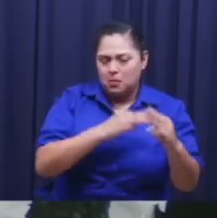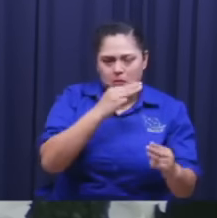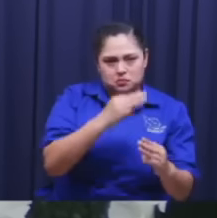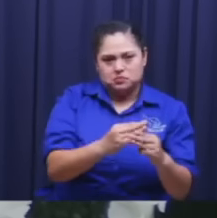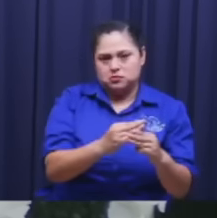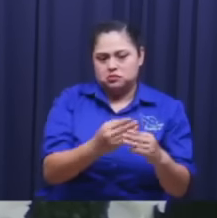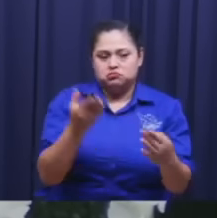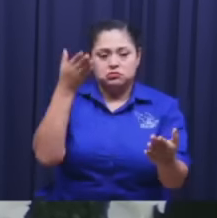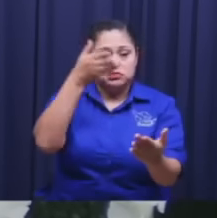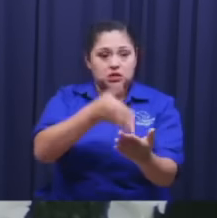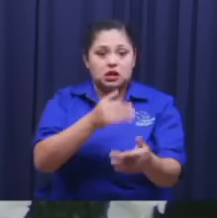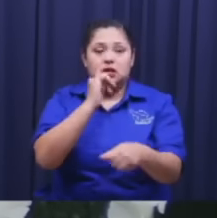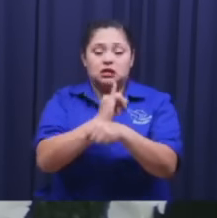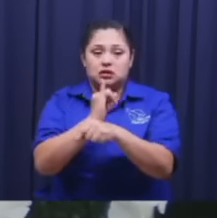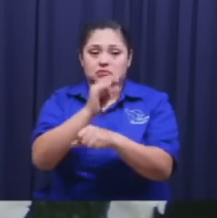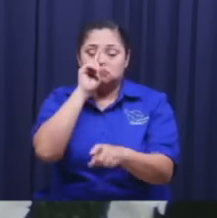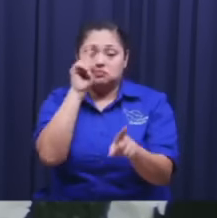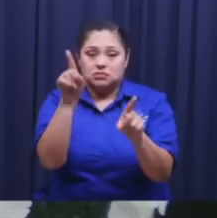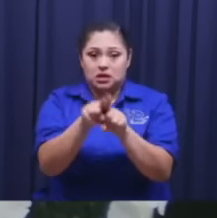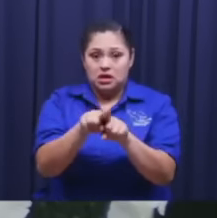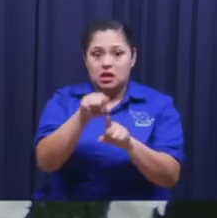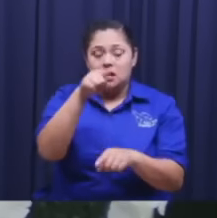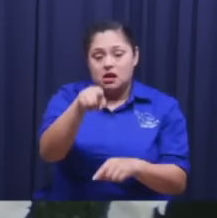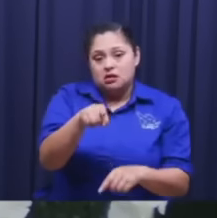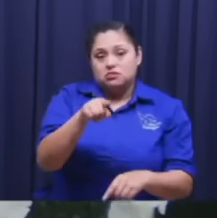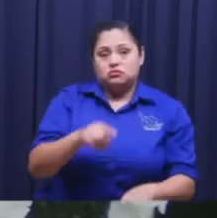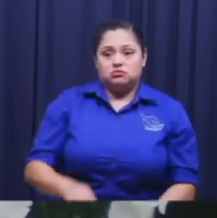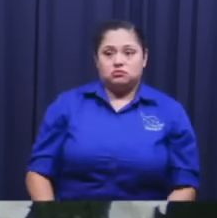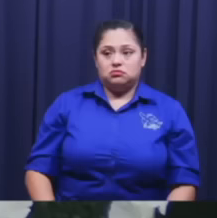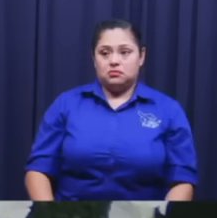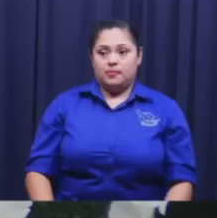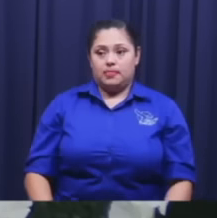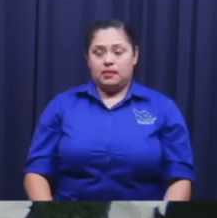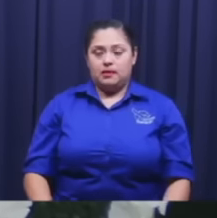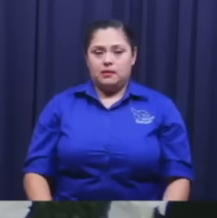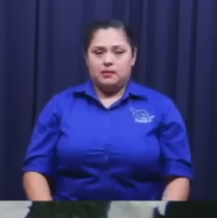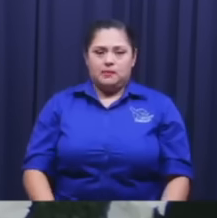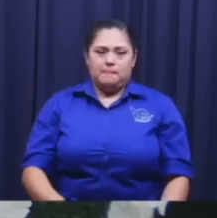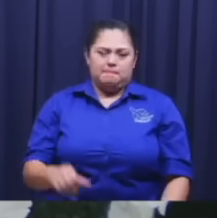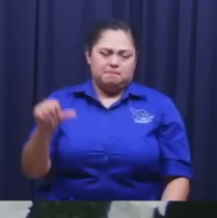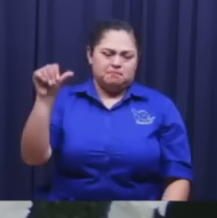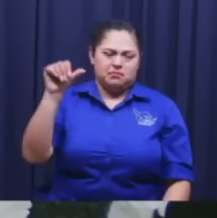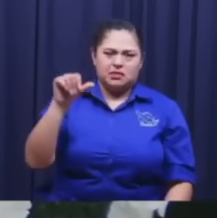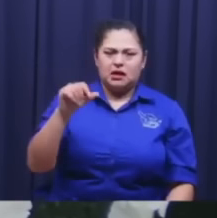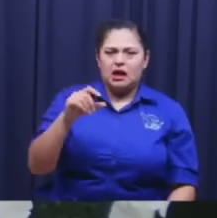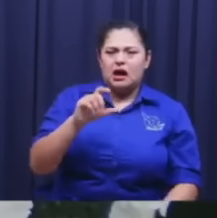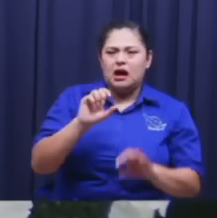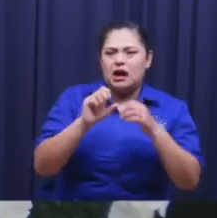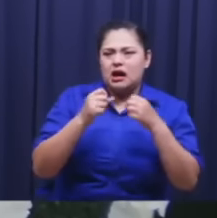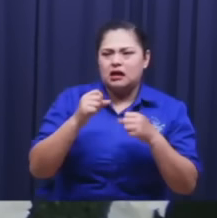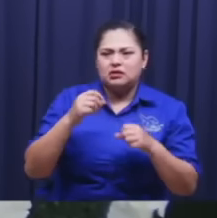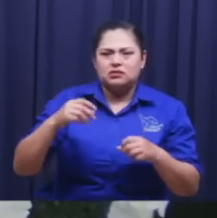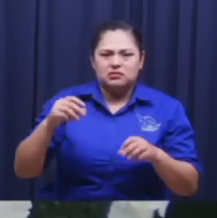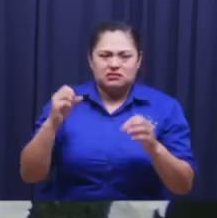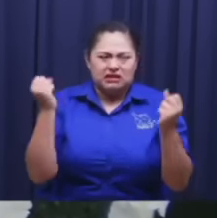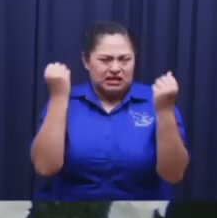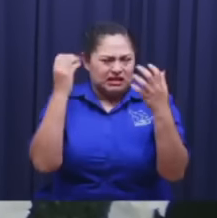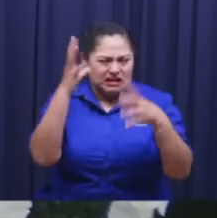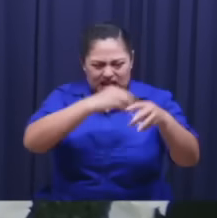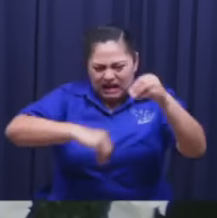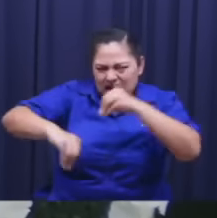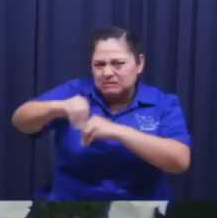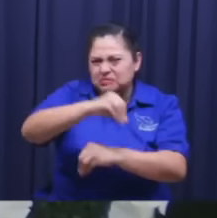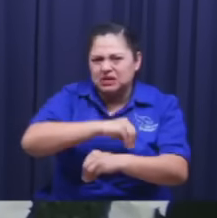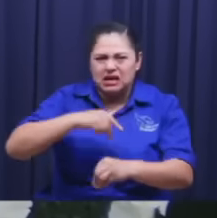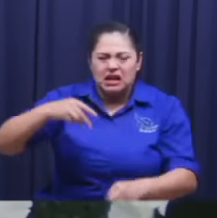sino que en todos lados. Y eso desde luego afecta, en la mentalidad de todo,